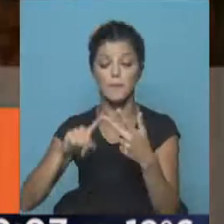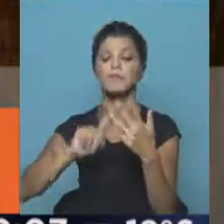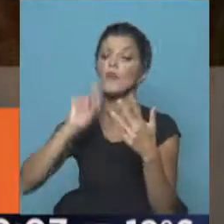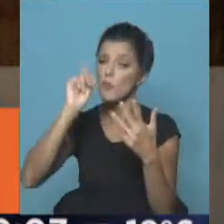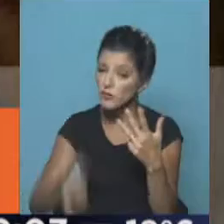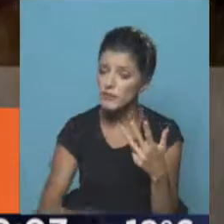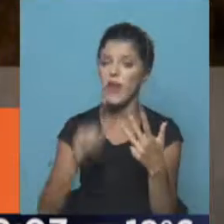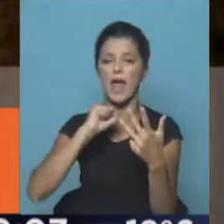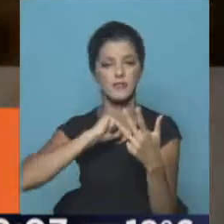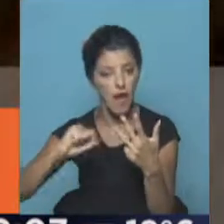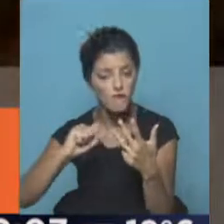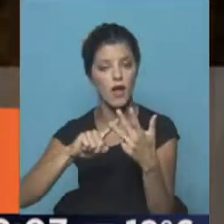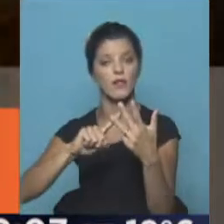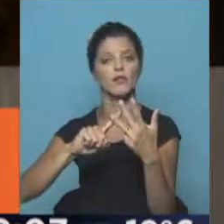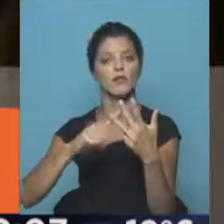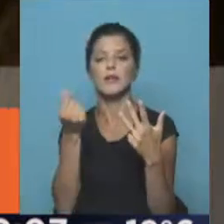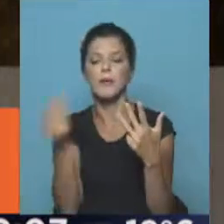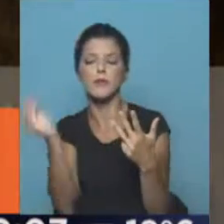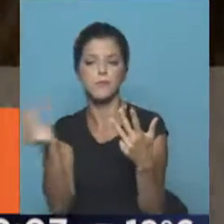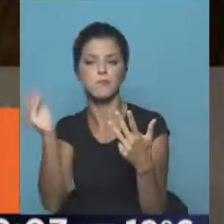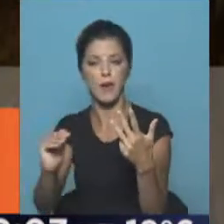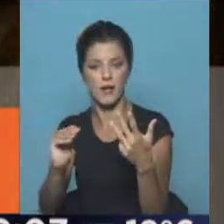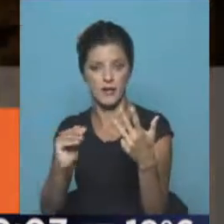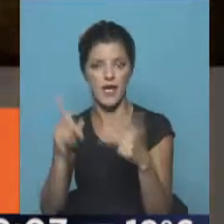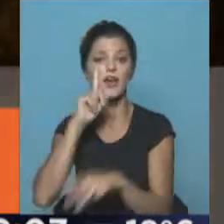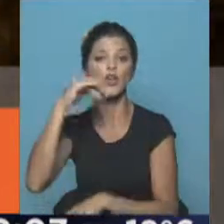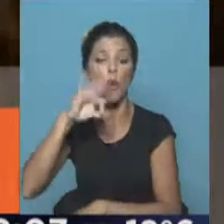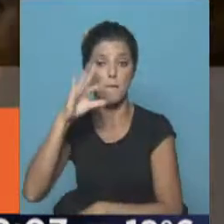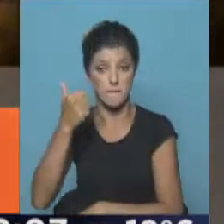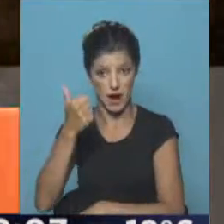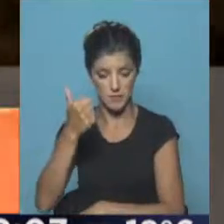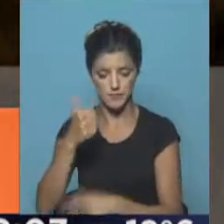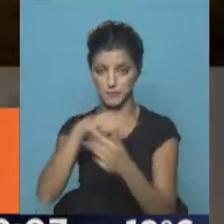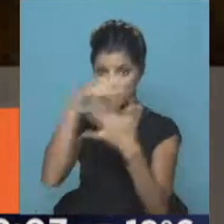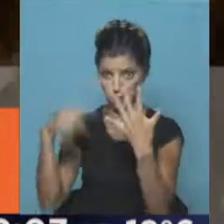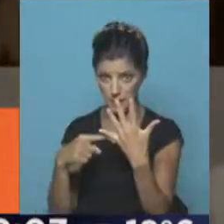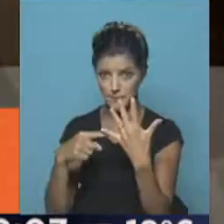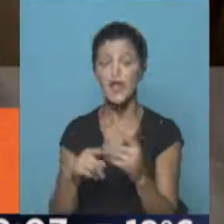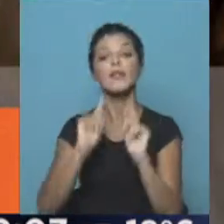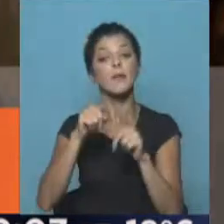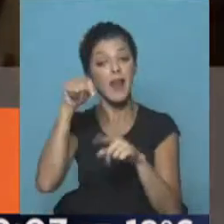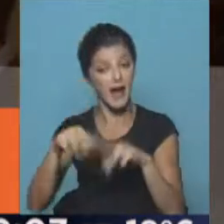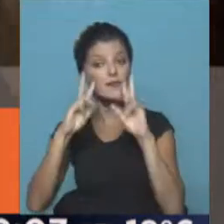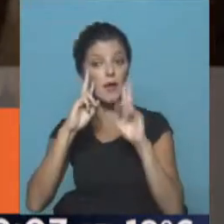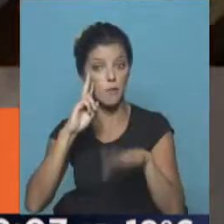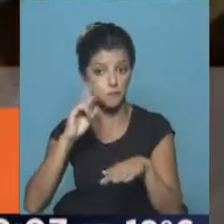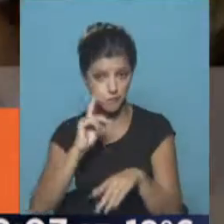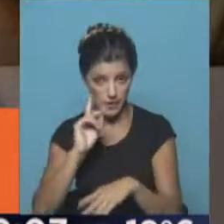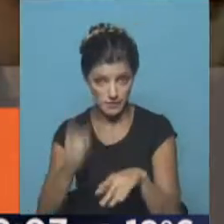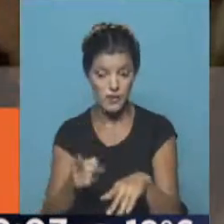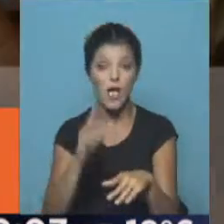maniobras de estafas y sobreprecios en la obra social IOMA. En esta causa ya están procesados, entre otros, el ex jefe de gabinete